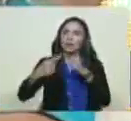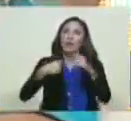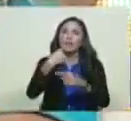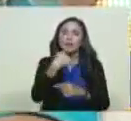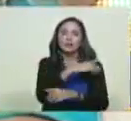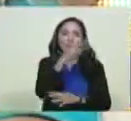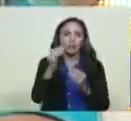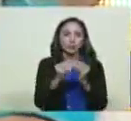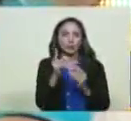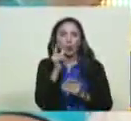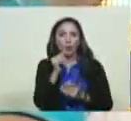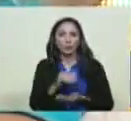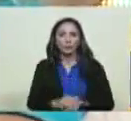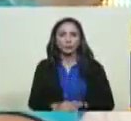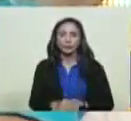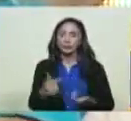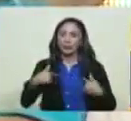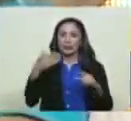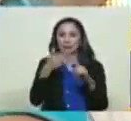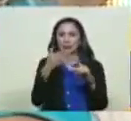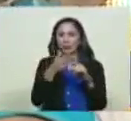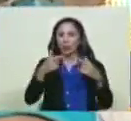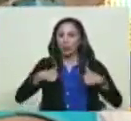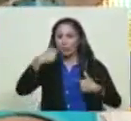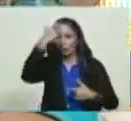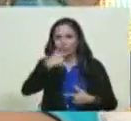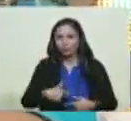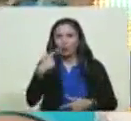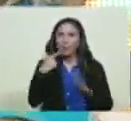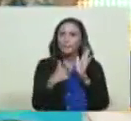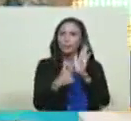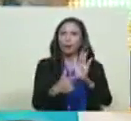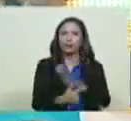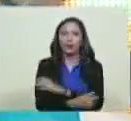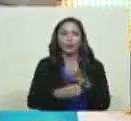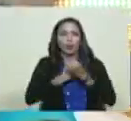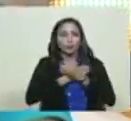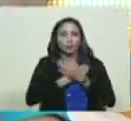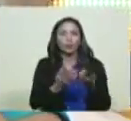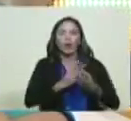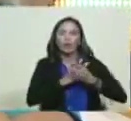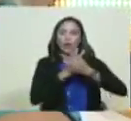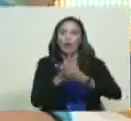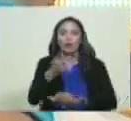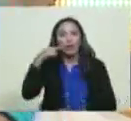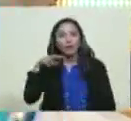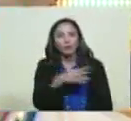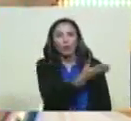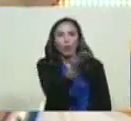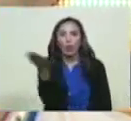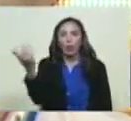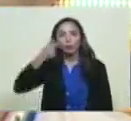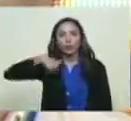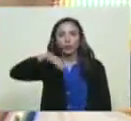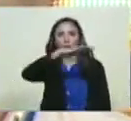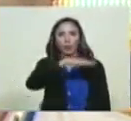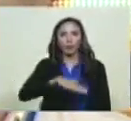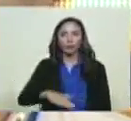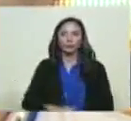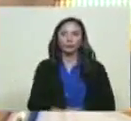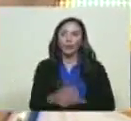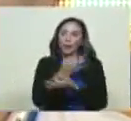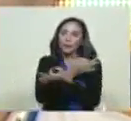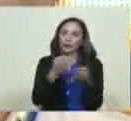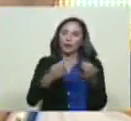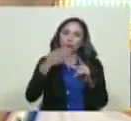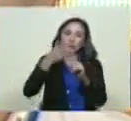borge mi venganza personal será mostrarte la bondad que hay en los ojos de mi pueblo implacable en el